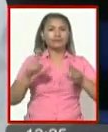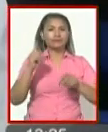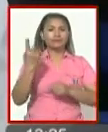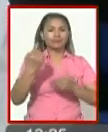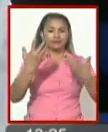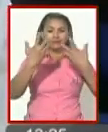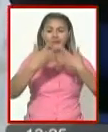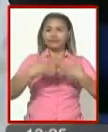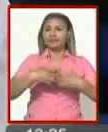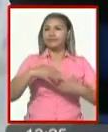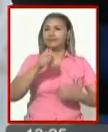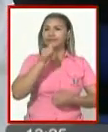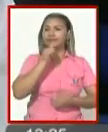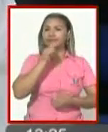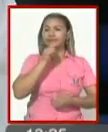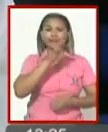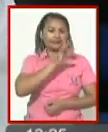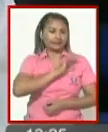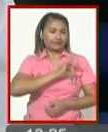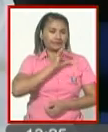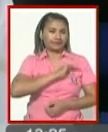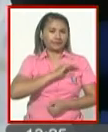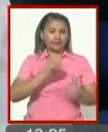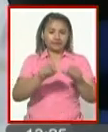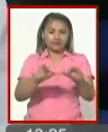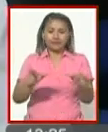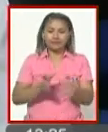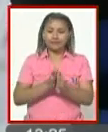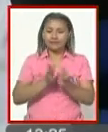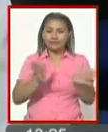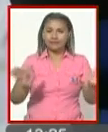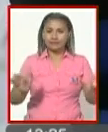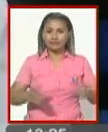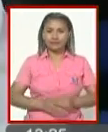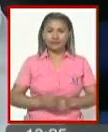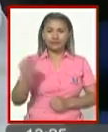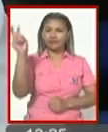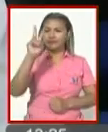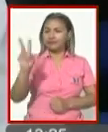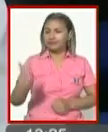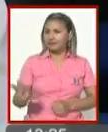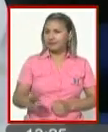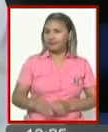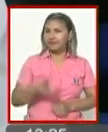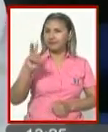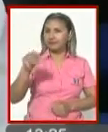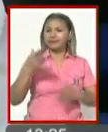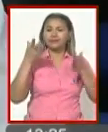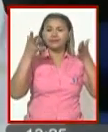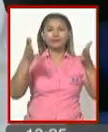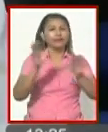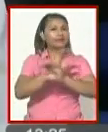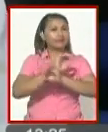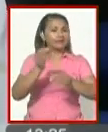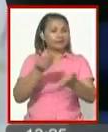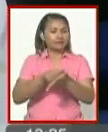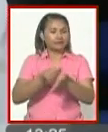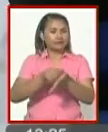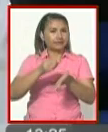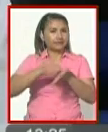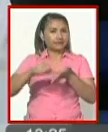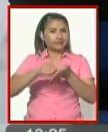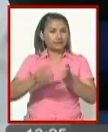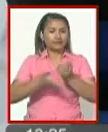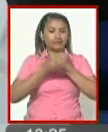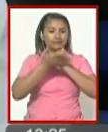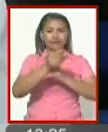una empresa particular se haya beneficiado de espacios públicos, de espacios verdes y que no haya dejado ni un solo centavo